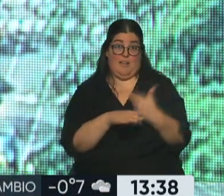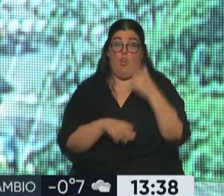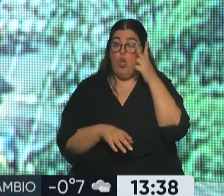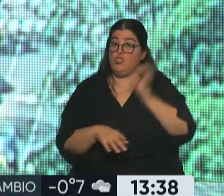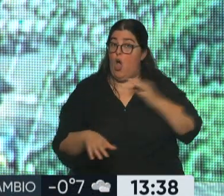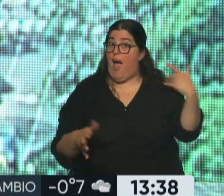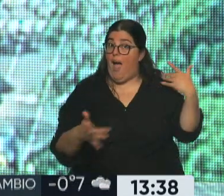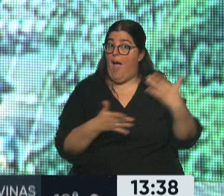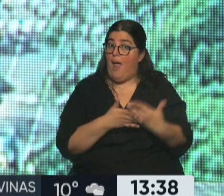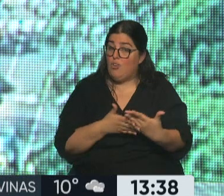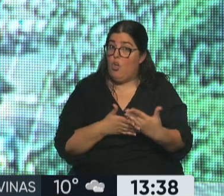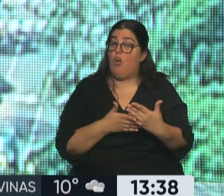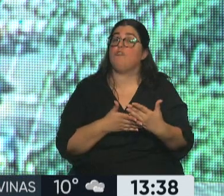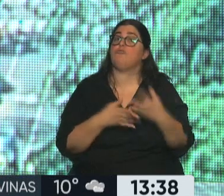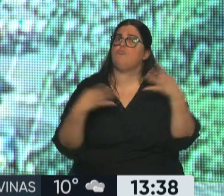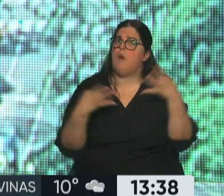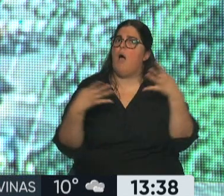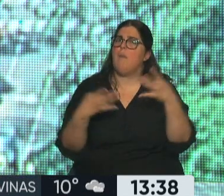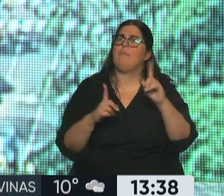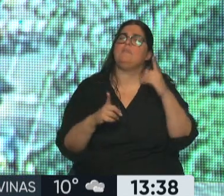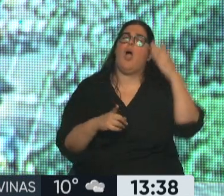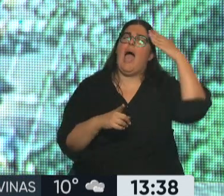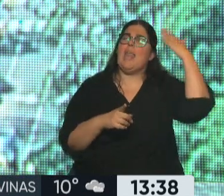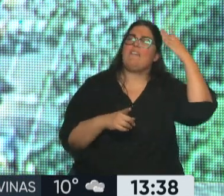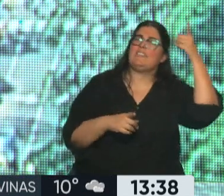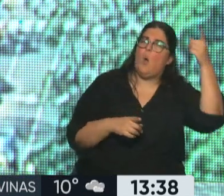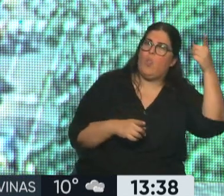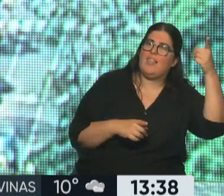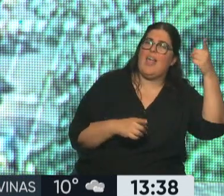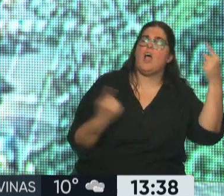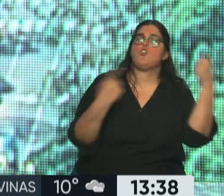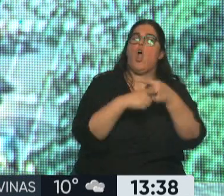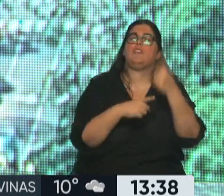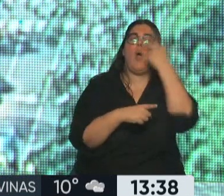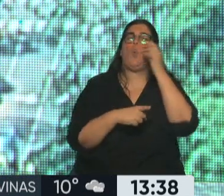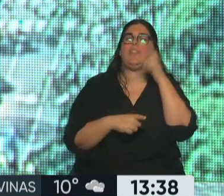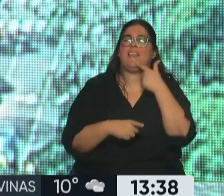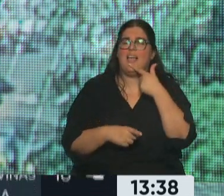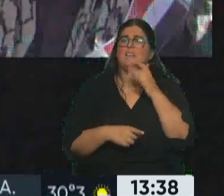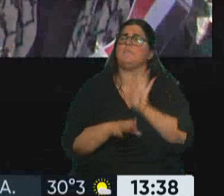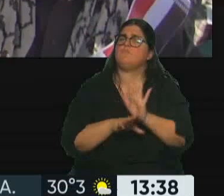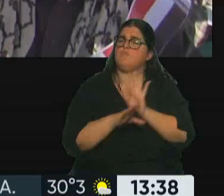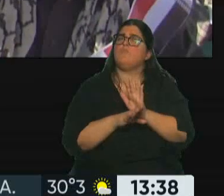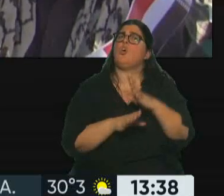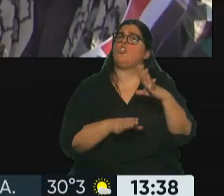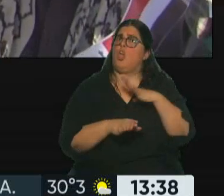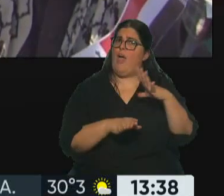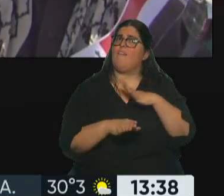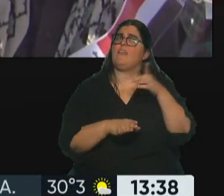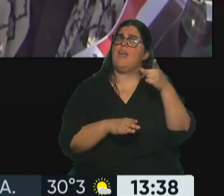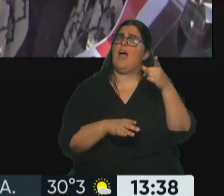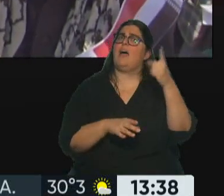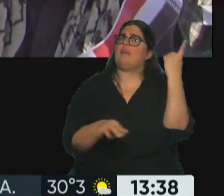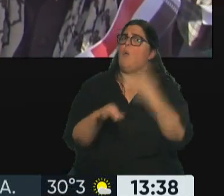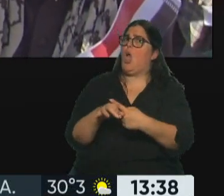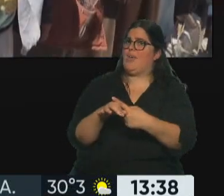este conflicto entre Arabia Saudita que si no me equivoco todavía tiene bloqueado el país por aire